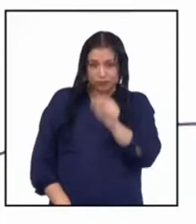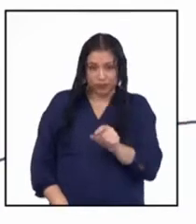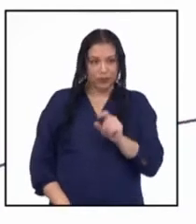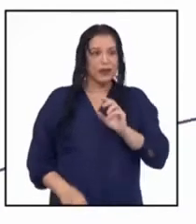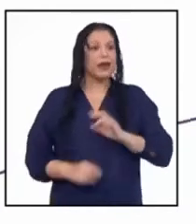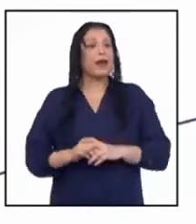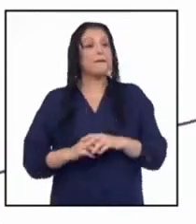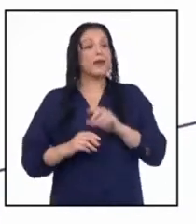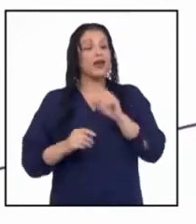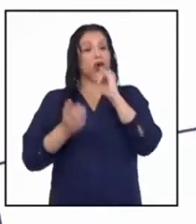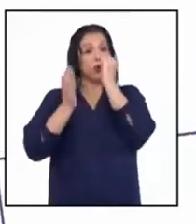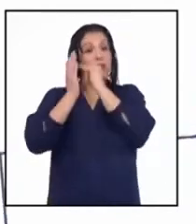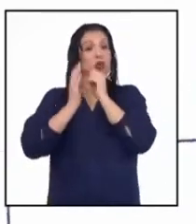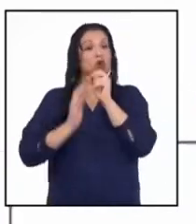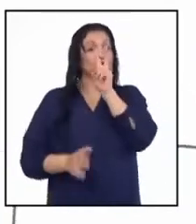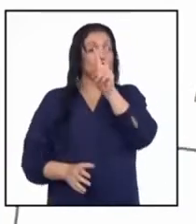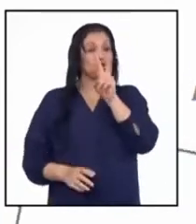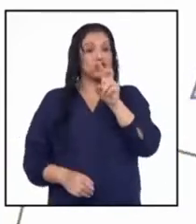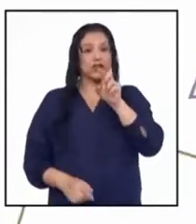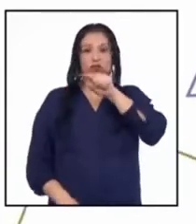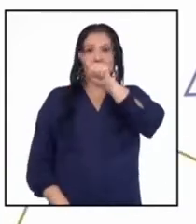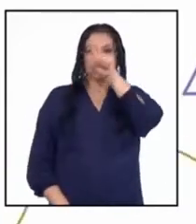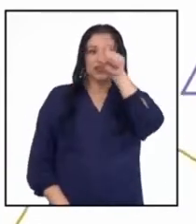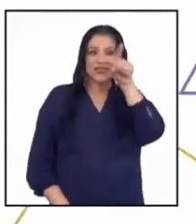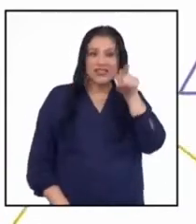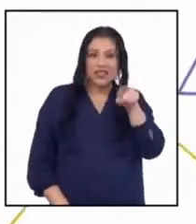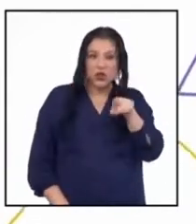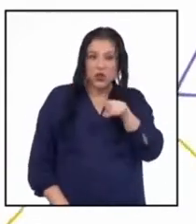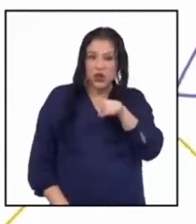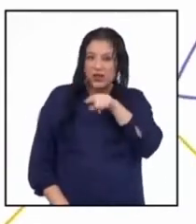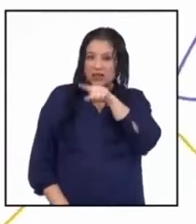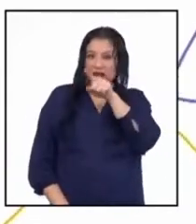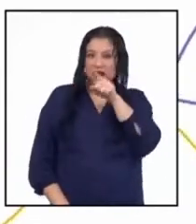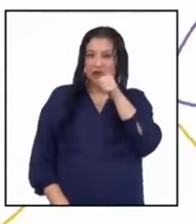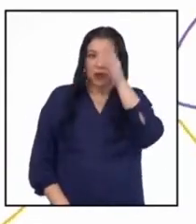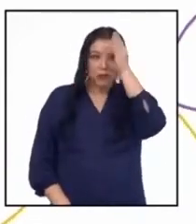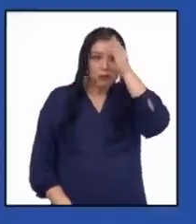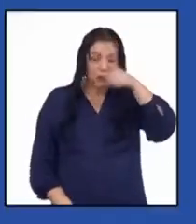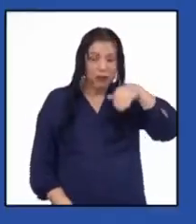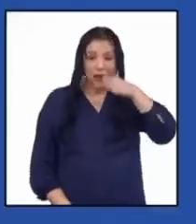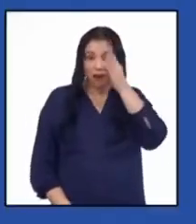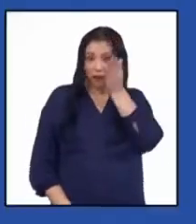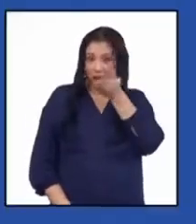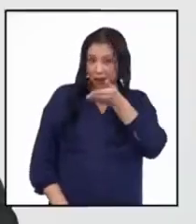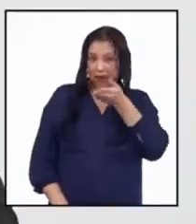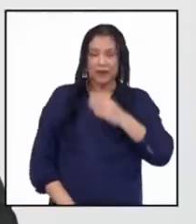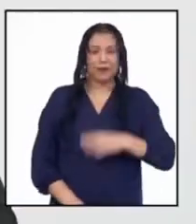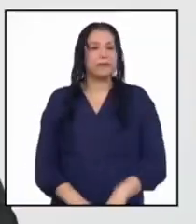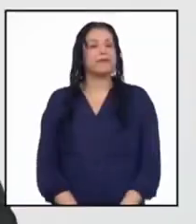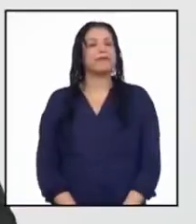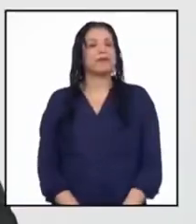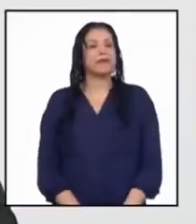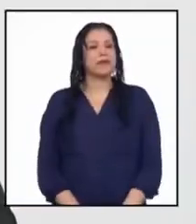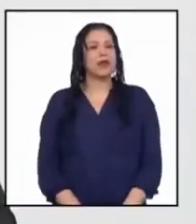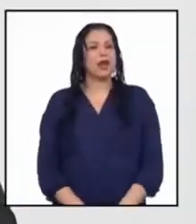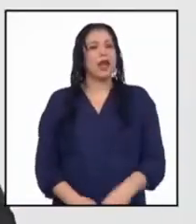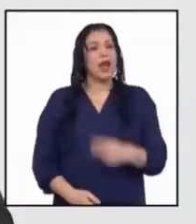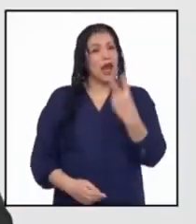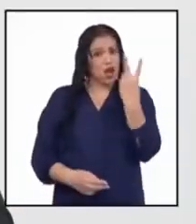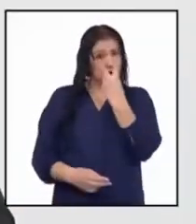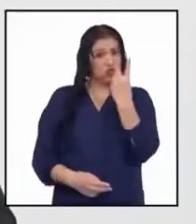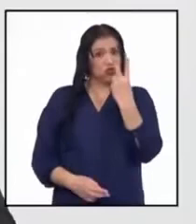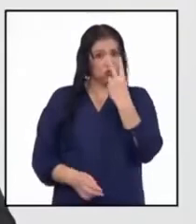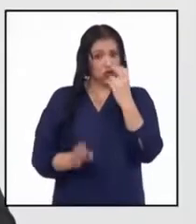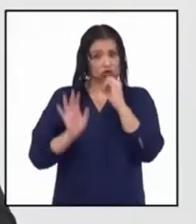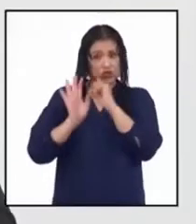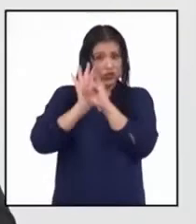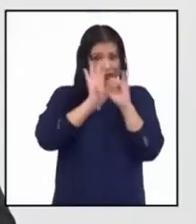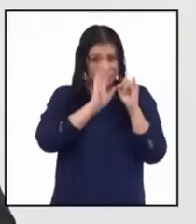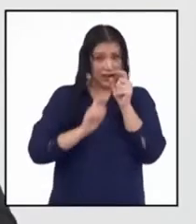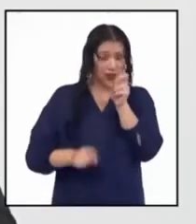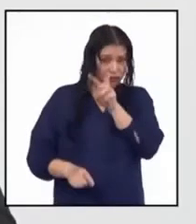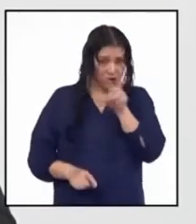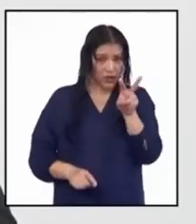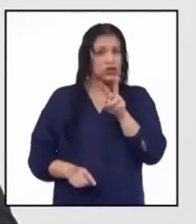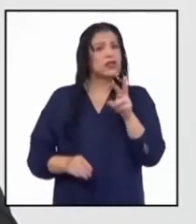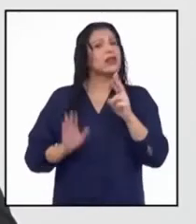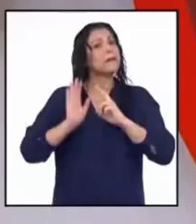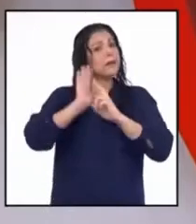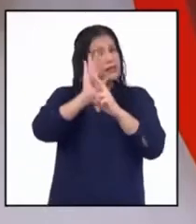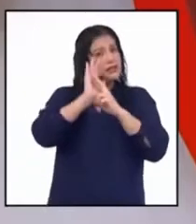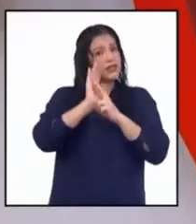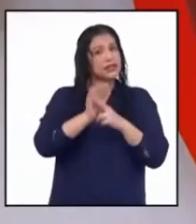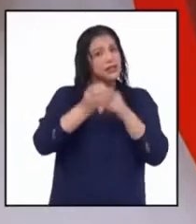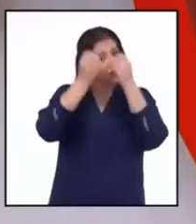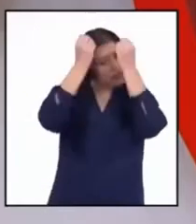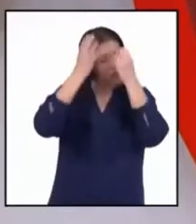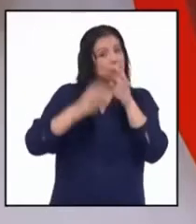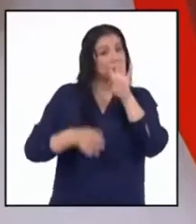gráfico 2 es un gráfico circular o de sectores. Ambos gráficos representan los datos de la